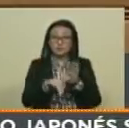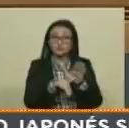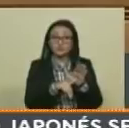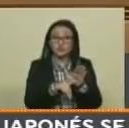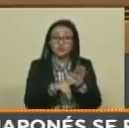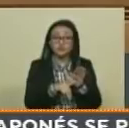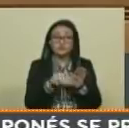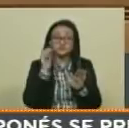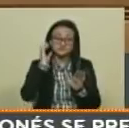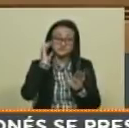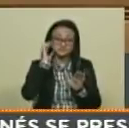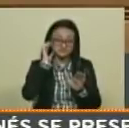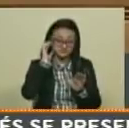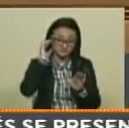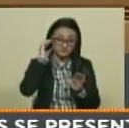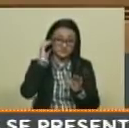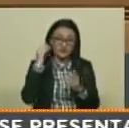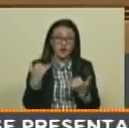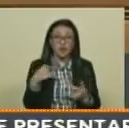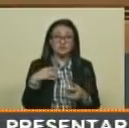en lo que hemos judicializado